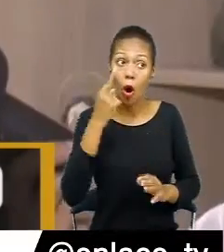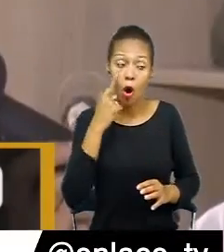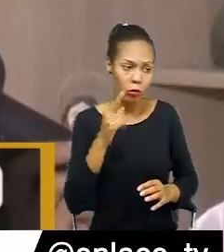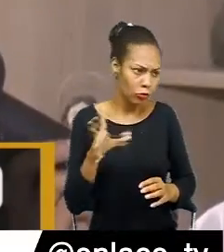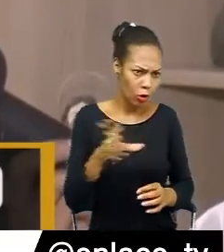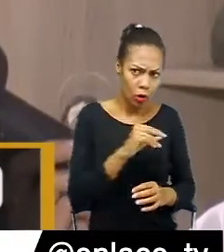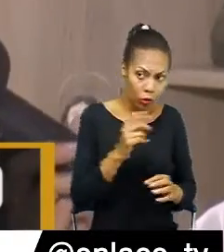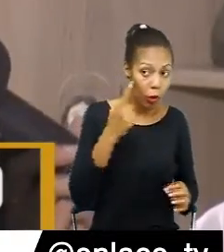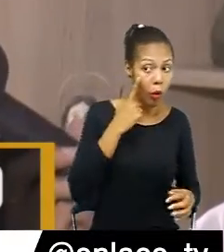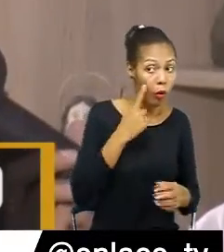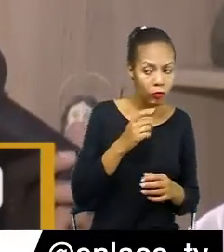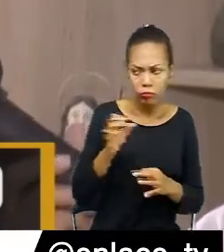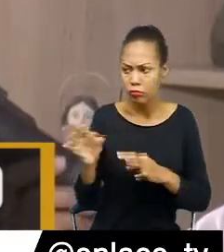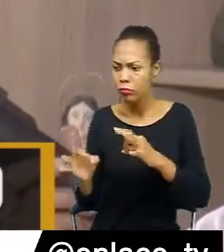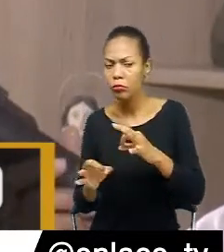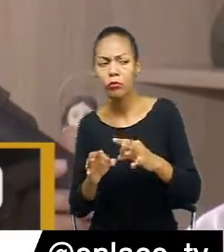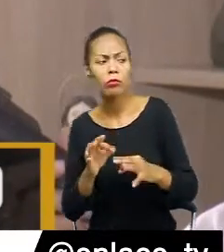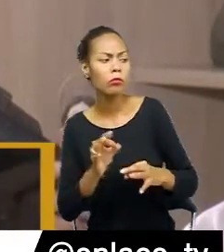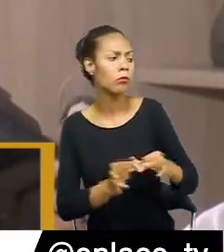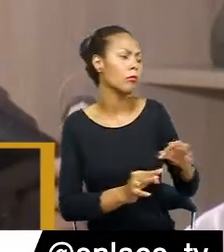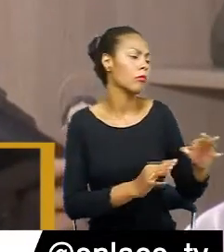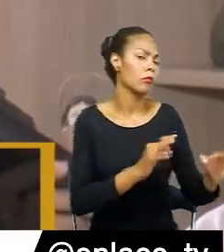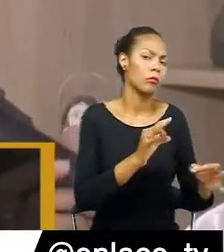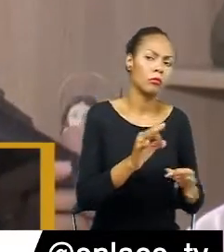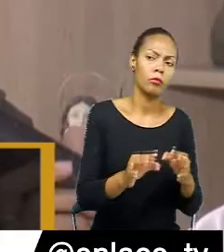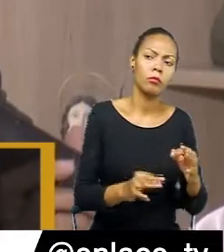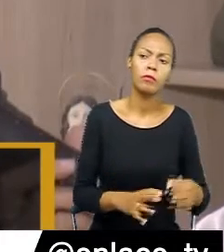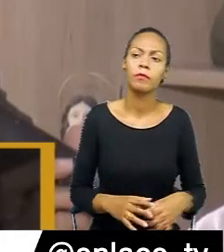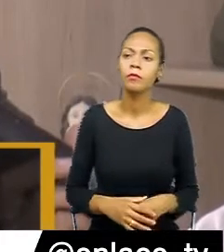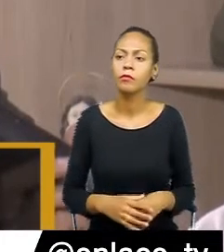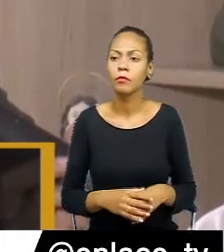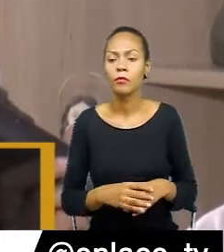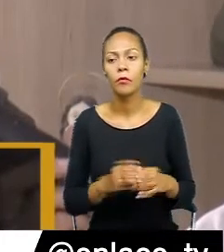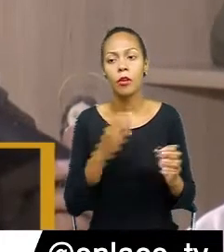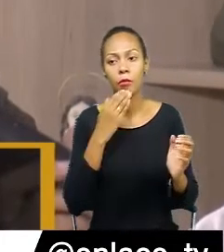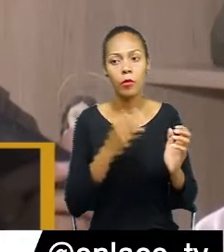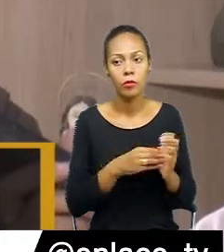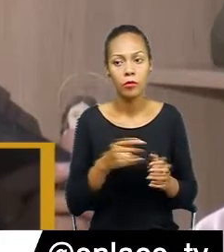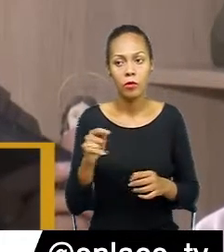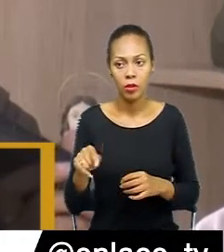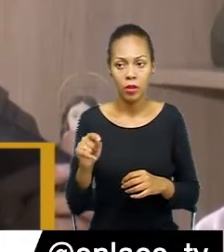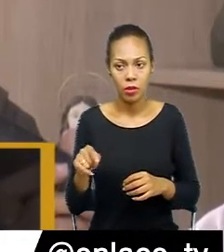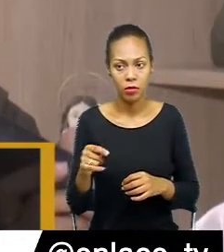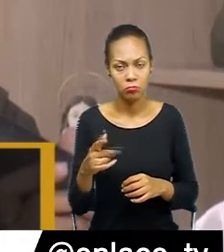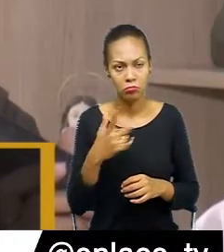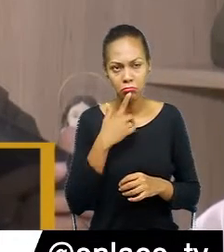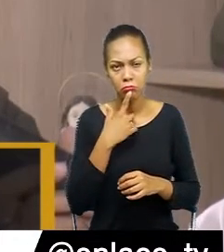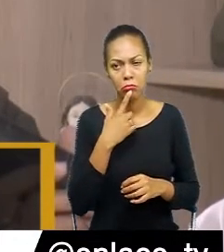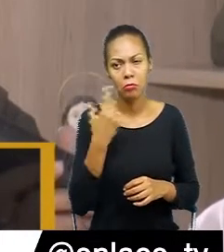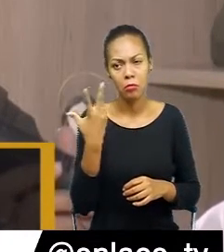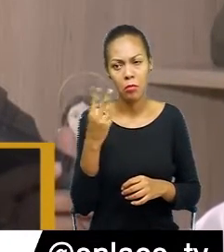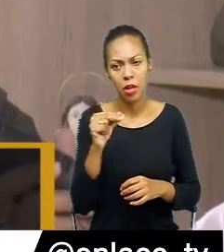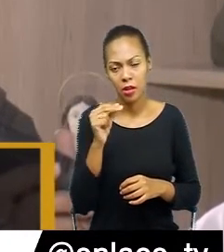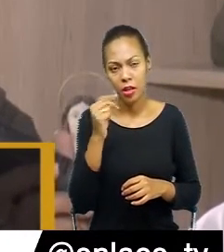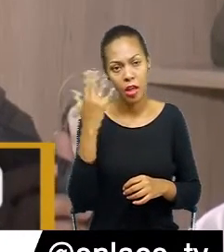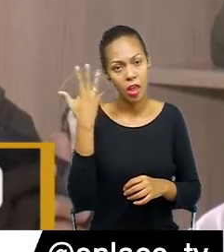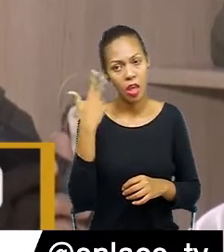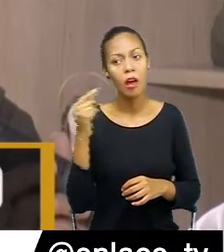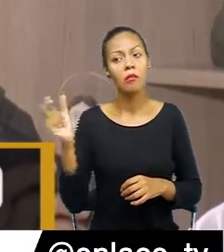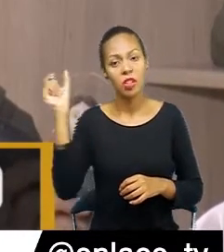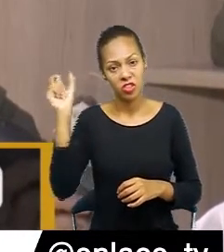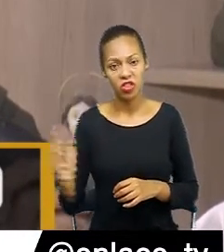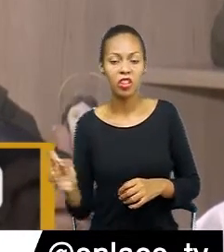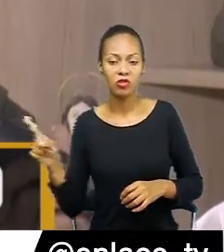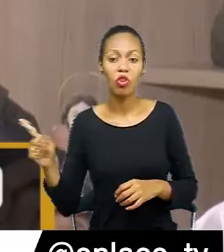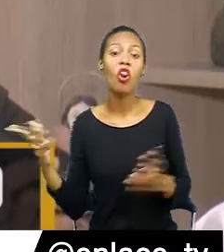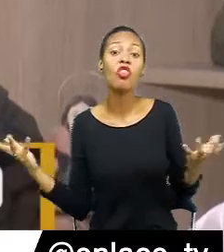ya verificando, es oriundo de la ciudad de Cali, lleva aproximadamente 20 días acá en Barranca Bermeja, y